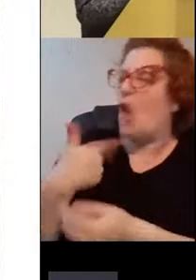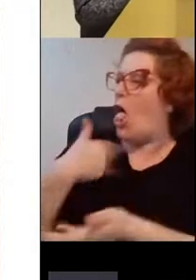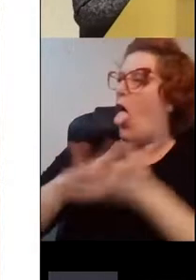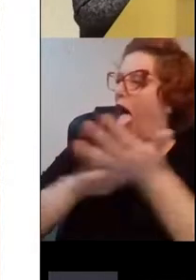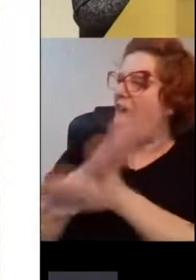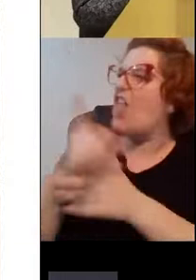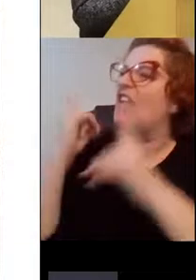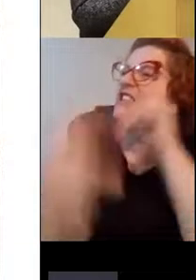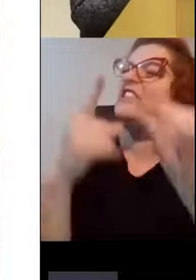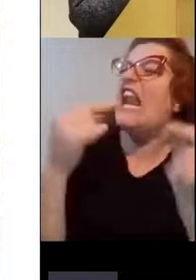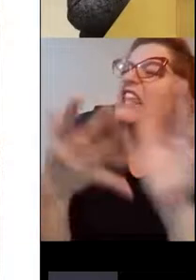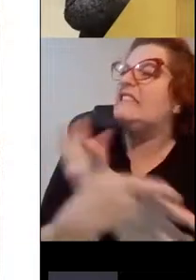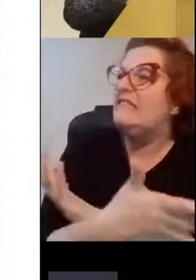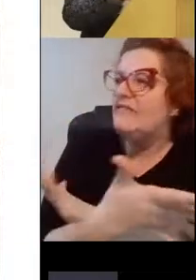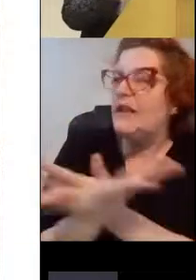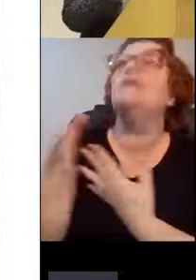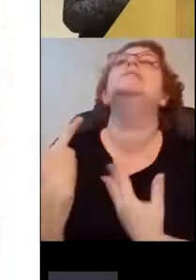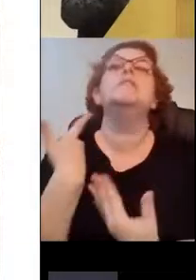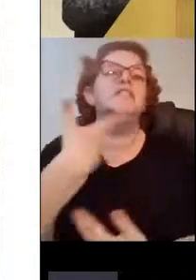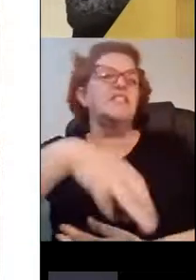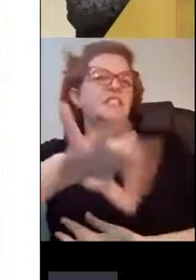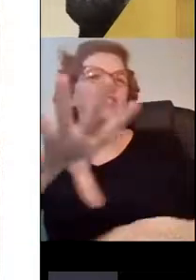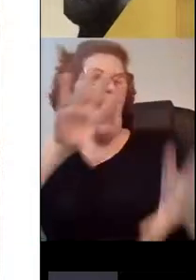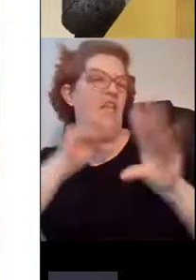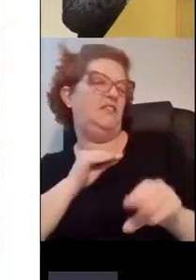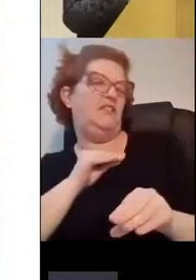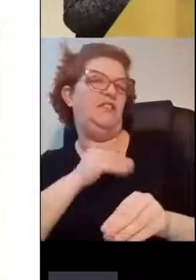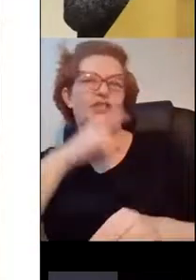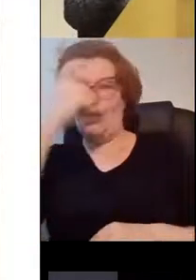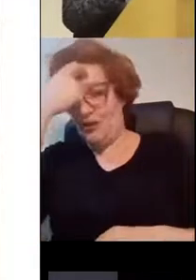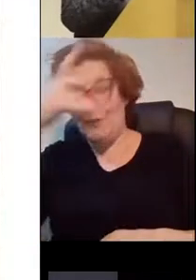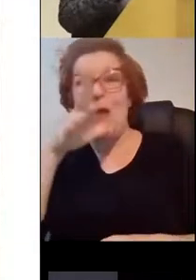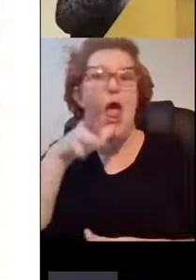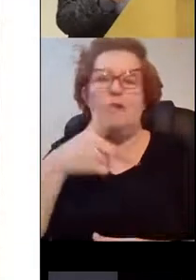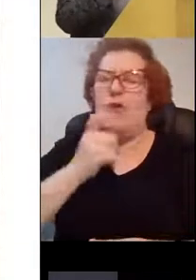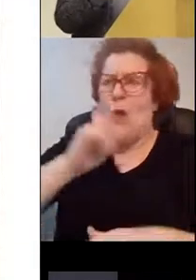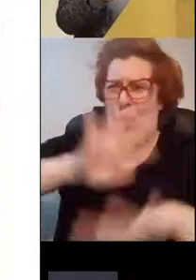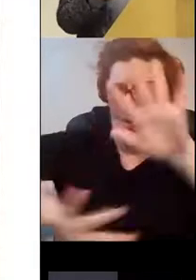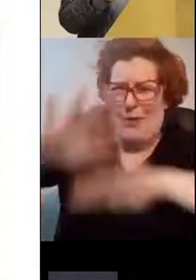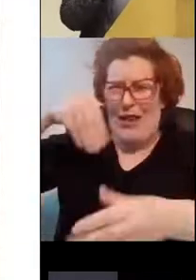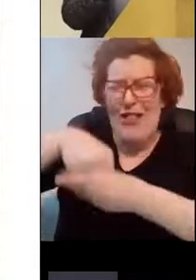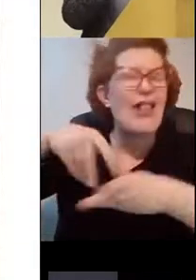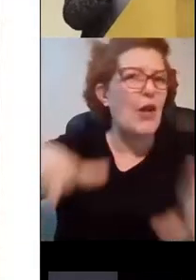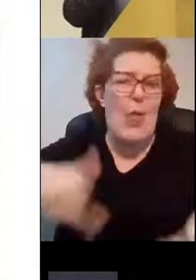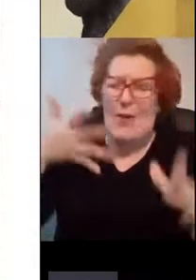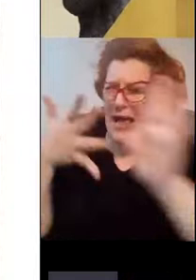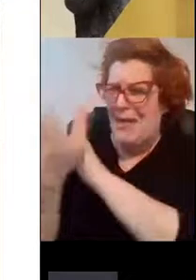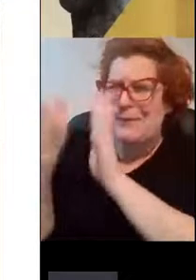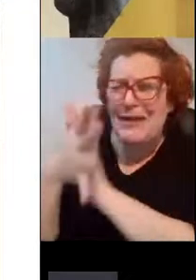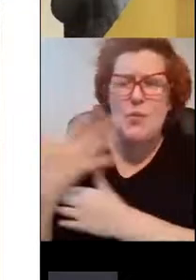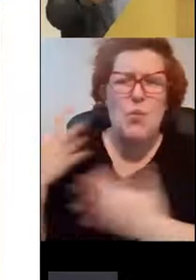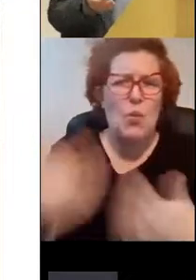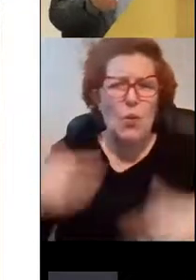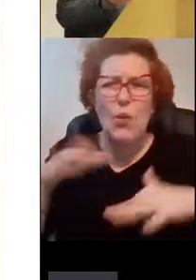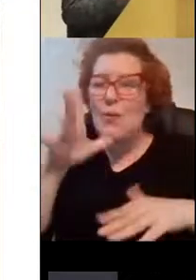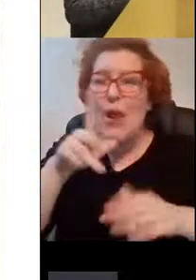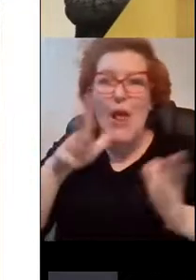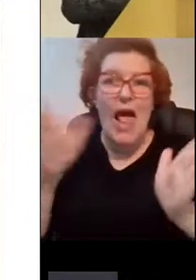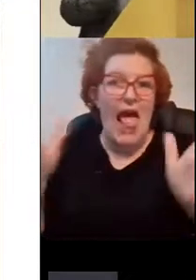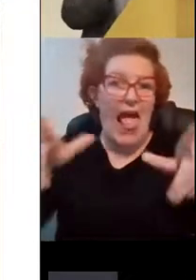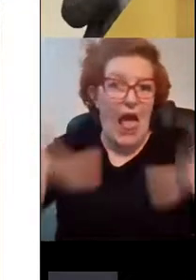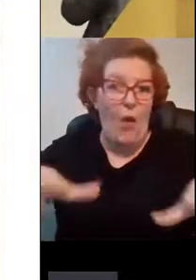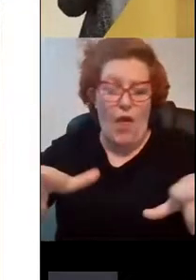hablamos de la escala, ¿vale? Cosa que es muy complicado hacerla dentro del aula, porque el aula pues tiene unas